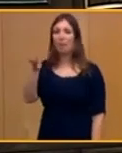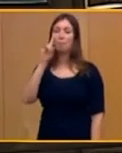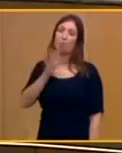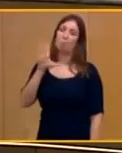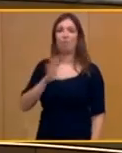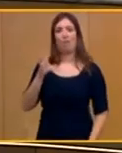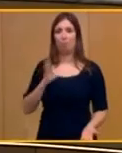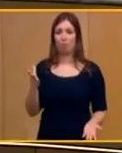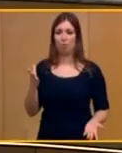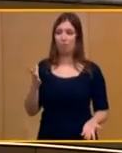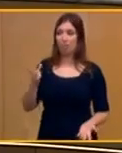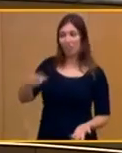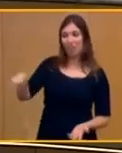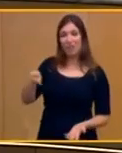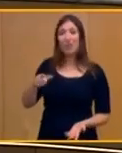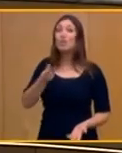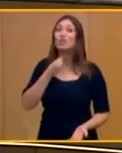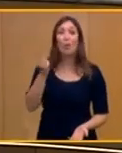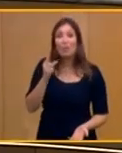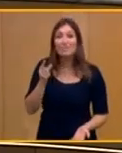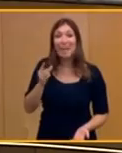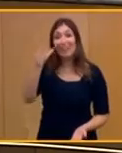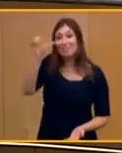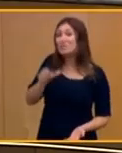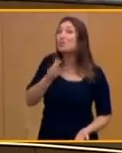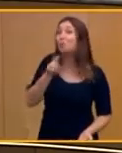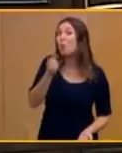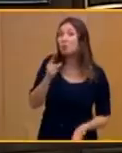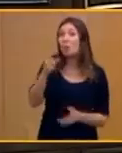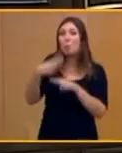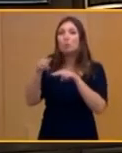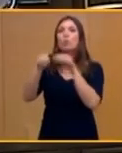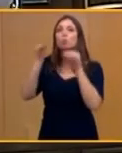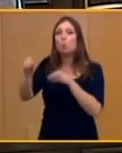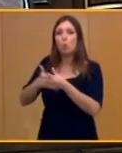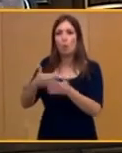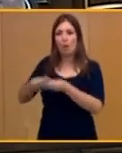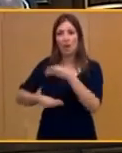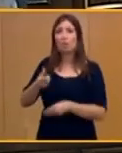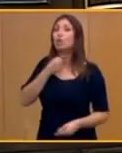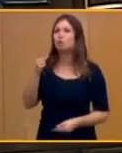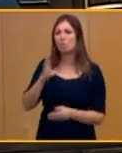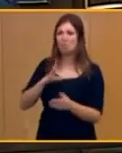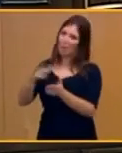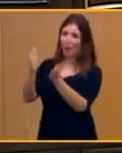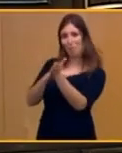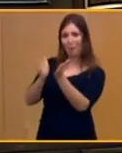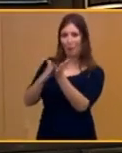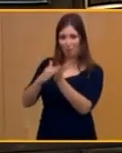parece mentira que no les guste a ustedes escuchar las políticas que ustedes están haciendo. Tenían que aplaudirlas, tenían que aplaudirlas.